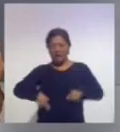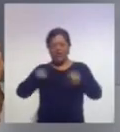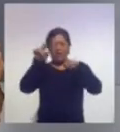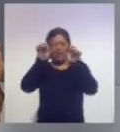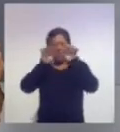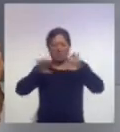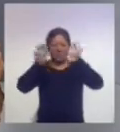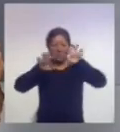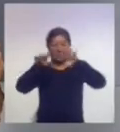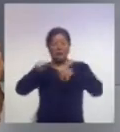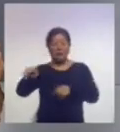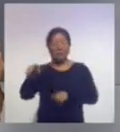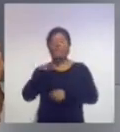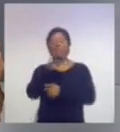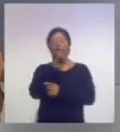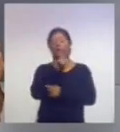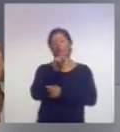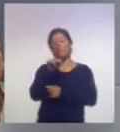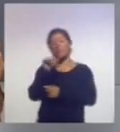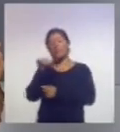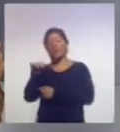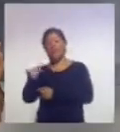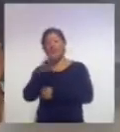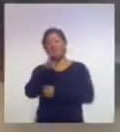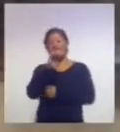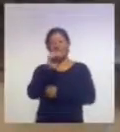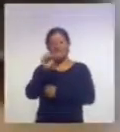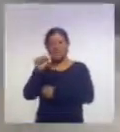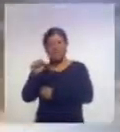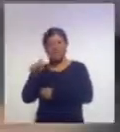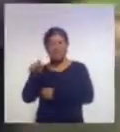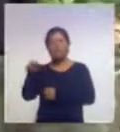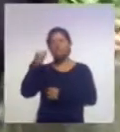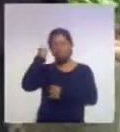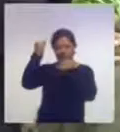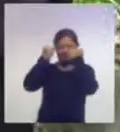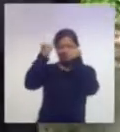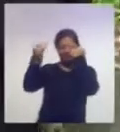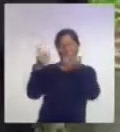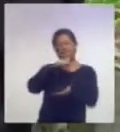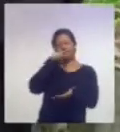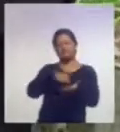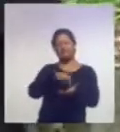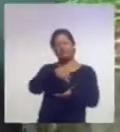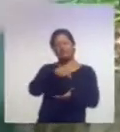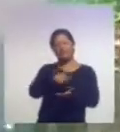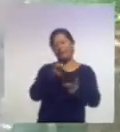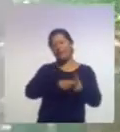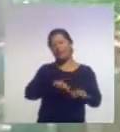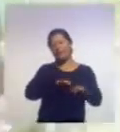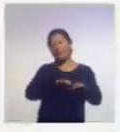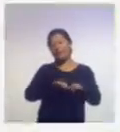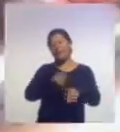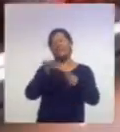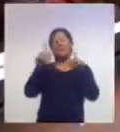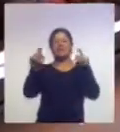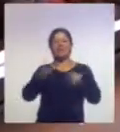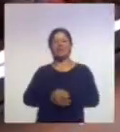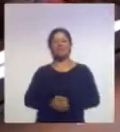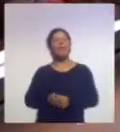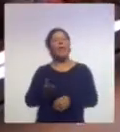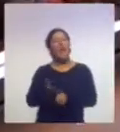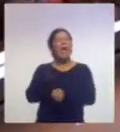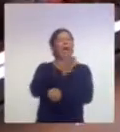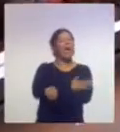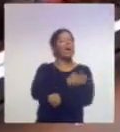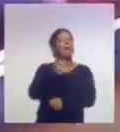FES Zaragoza de la UNAM con sede en Tlaxcala. En una entrega anterior, le presentamos en Educar para